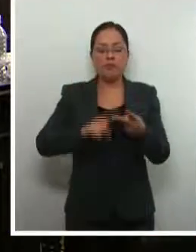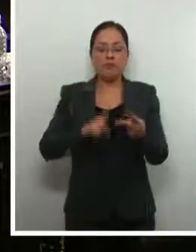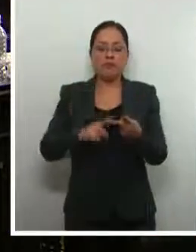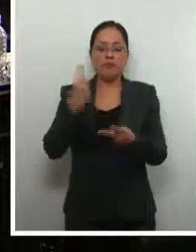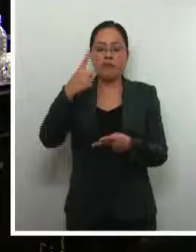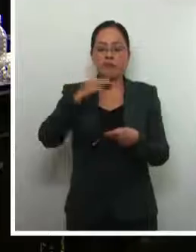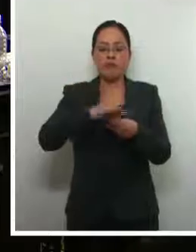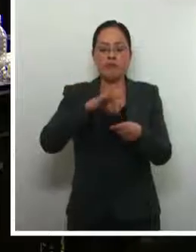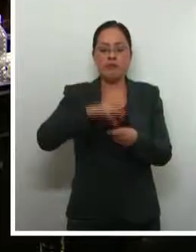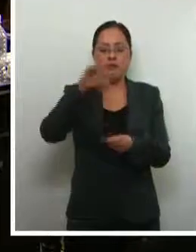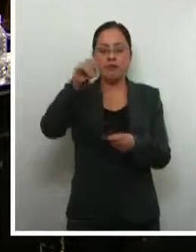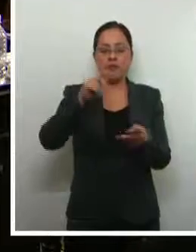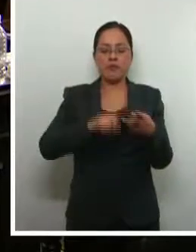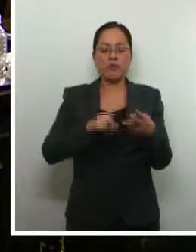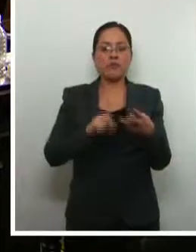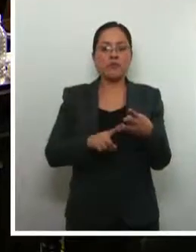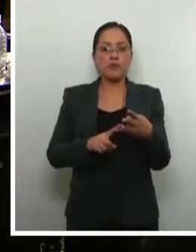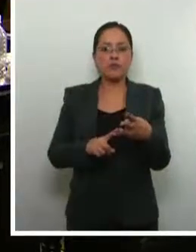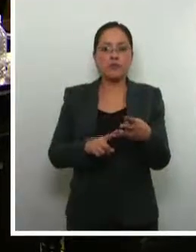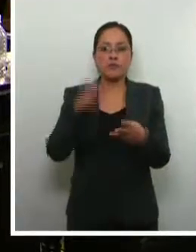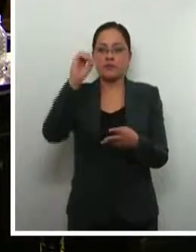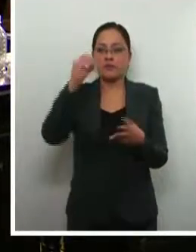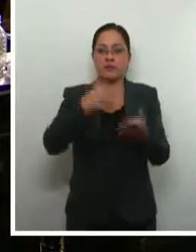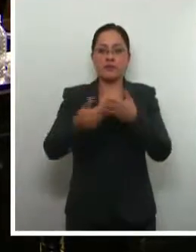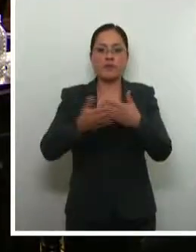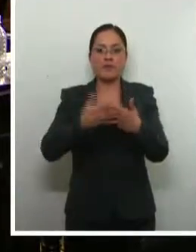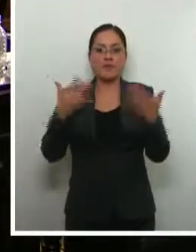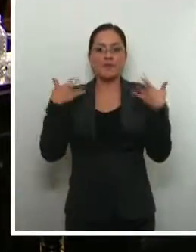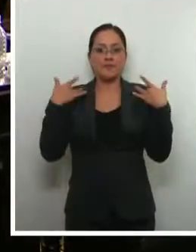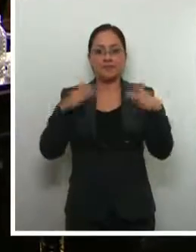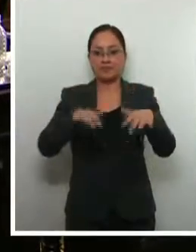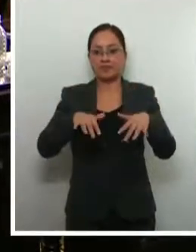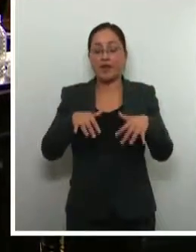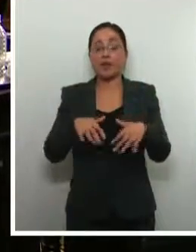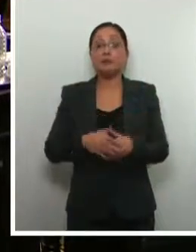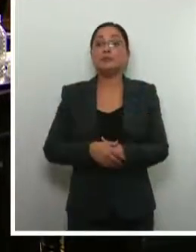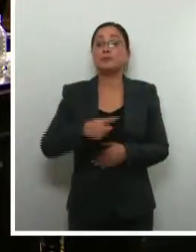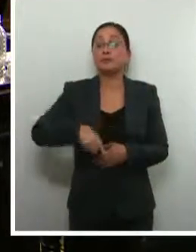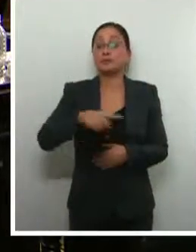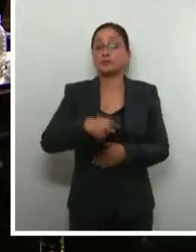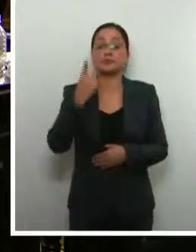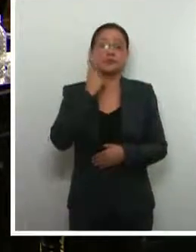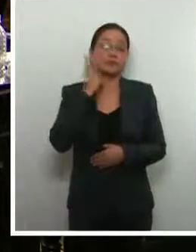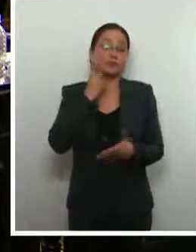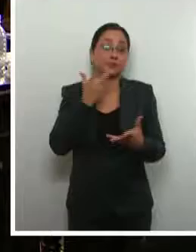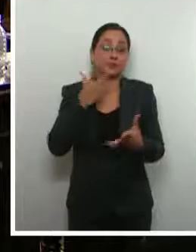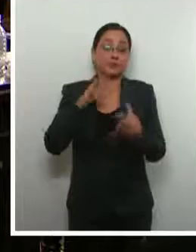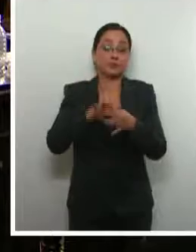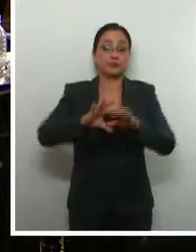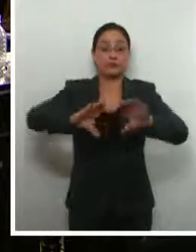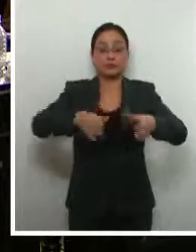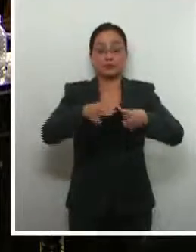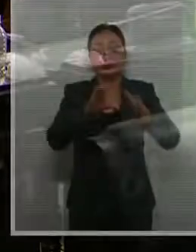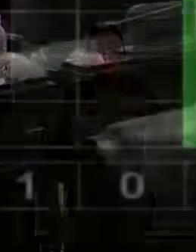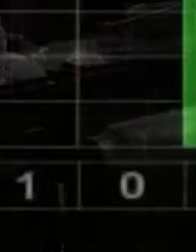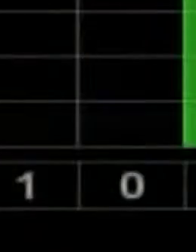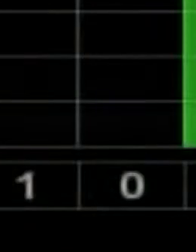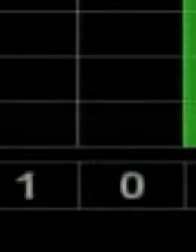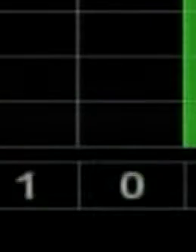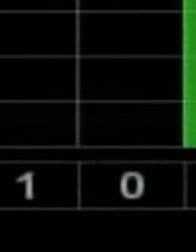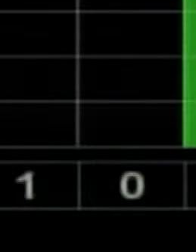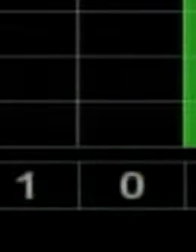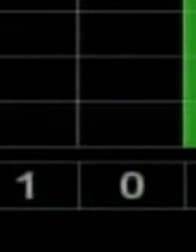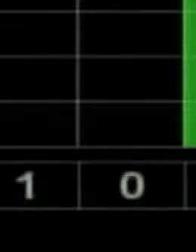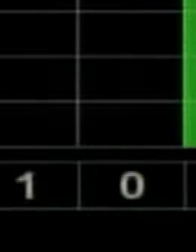un voto en contra y 0 abstenciones por parte de los legisladores de esta Asamblea Constituyente de